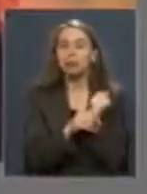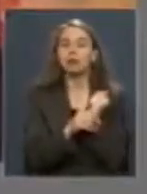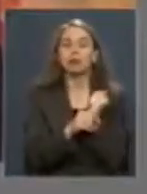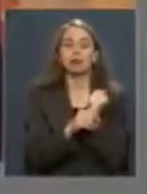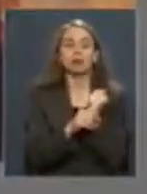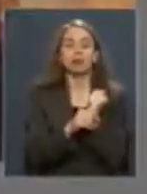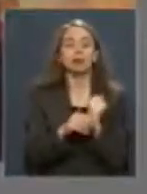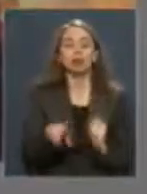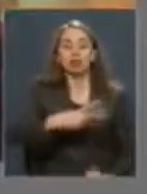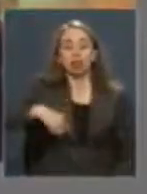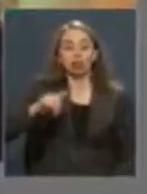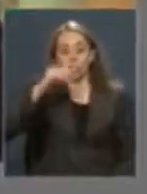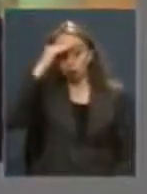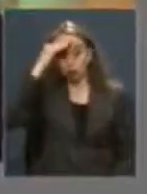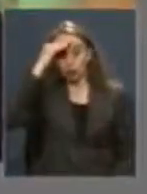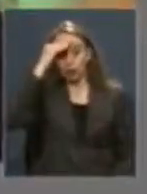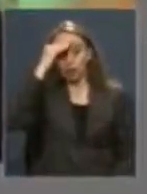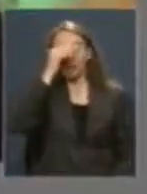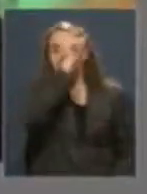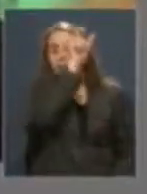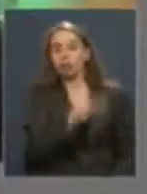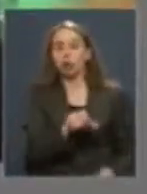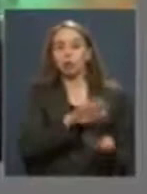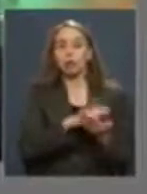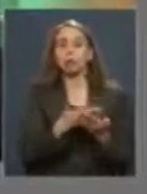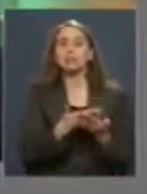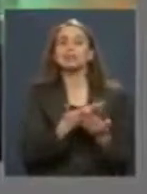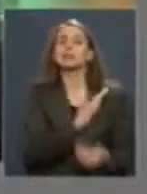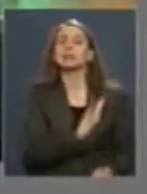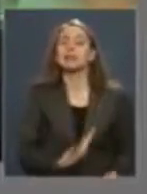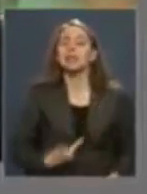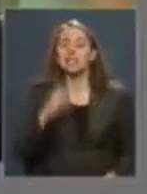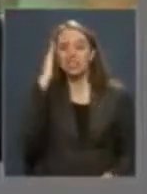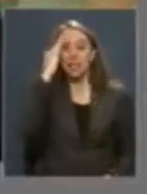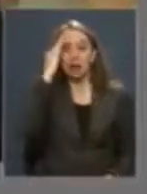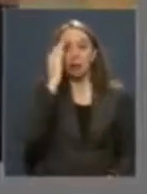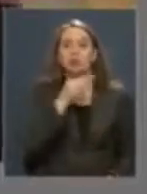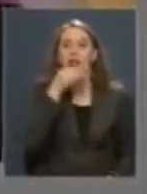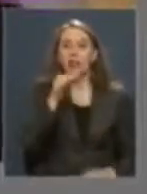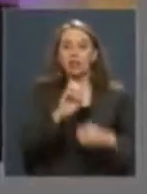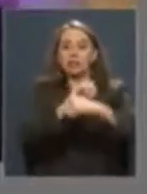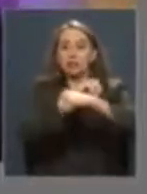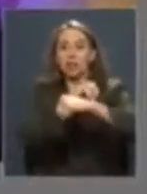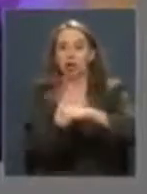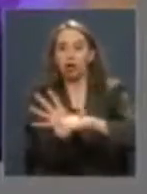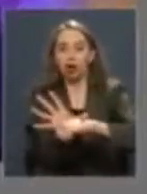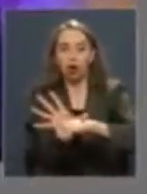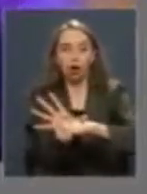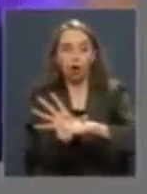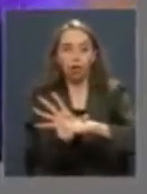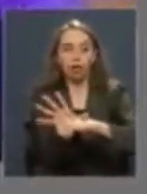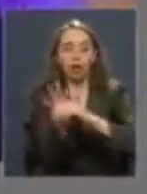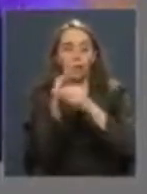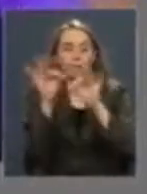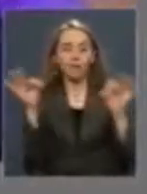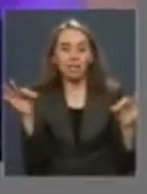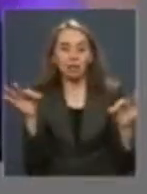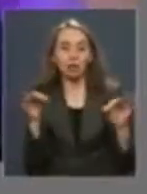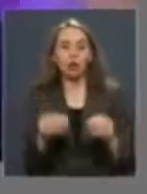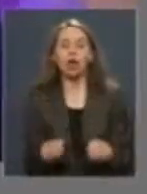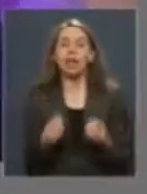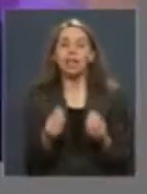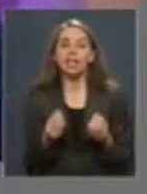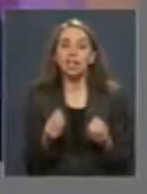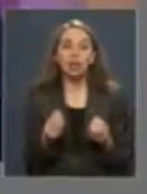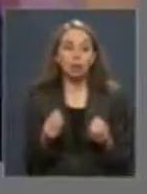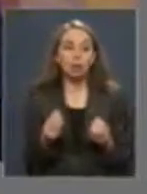no le tenemos confianza a su salud mental, al presidente, cuando habla con el coronavirus. ¿Qué pasa?